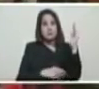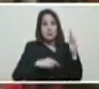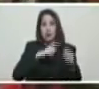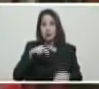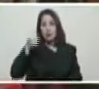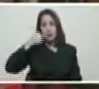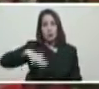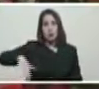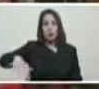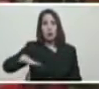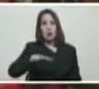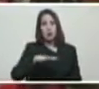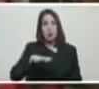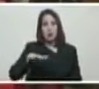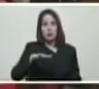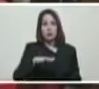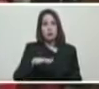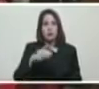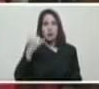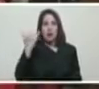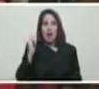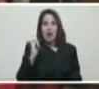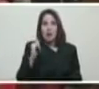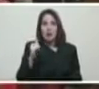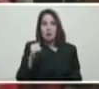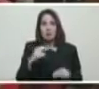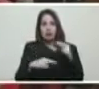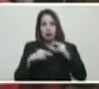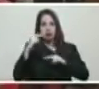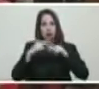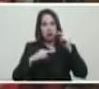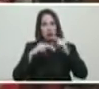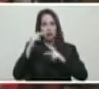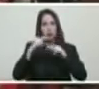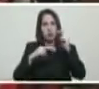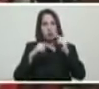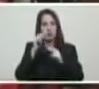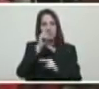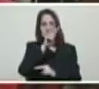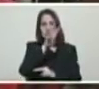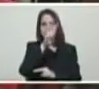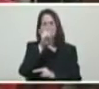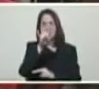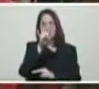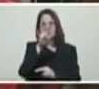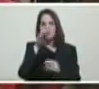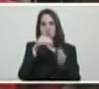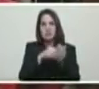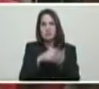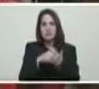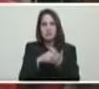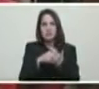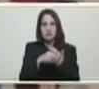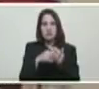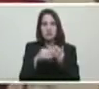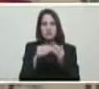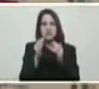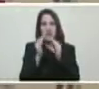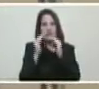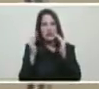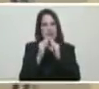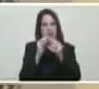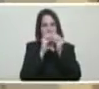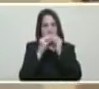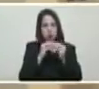actualmente tenemos en construcción 24,000 viviendas ya tenemos los recursos para ya el toque final el